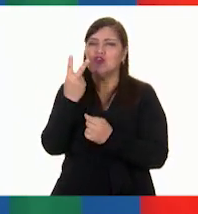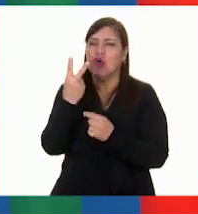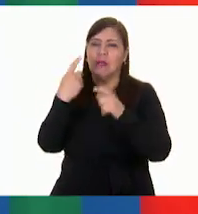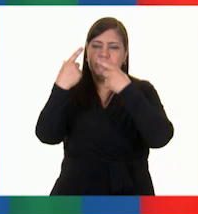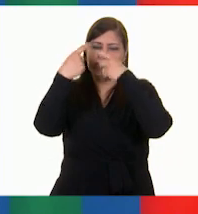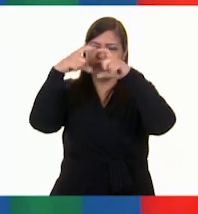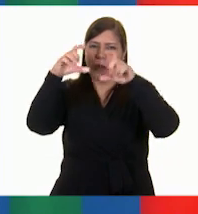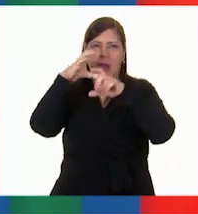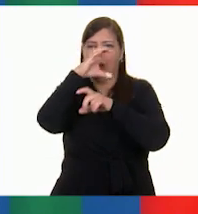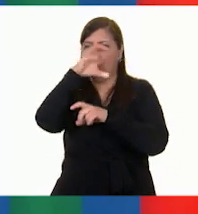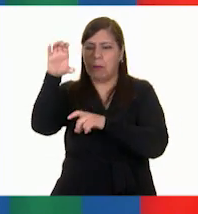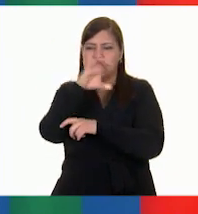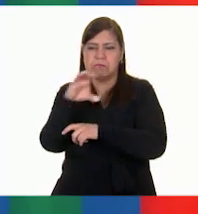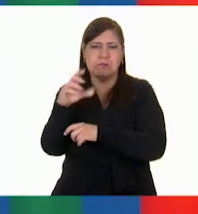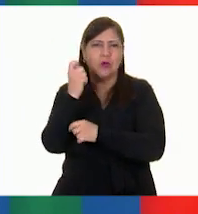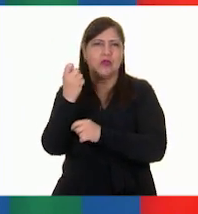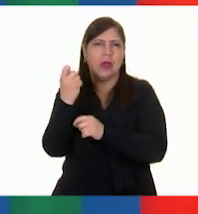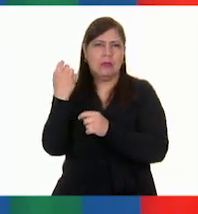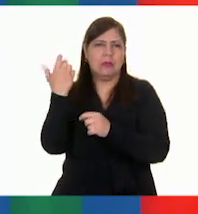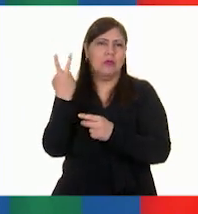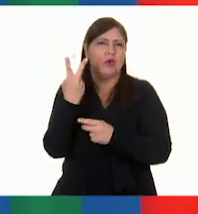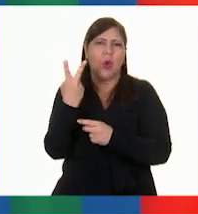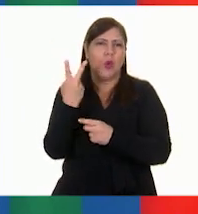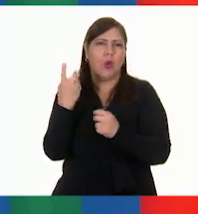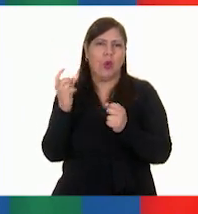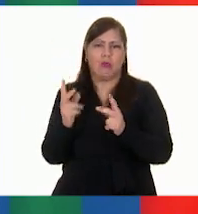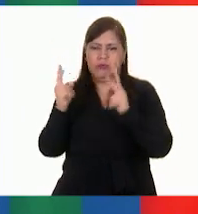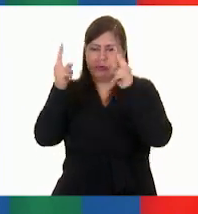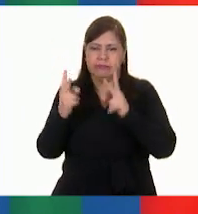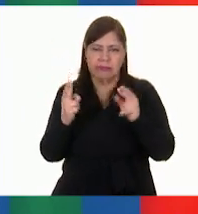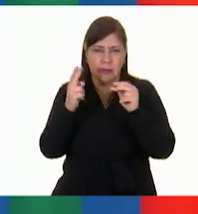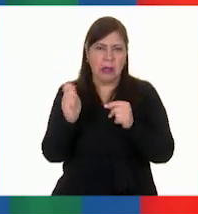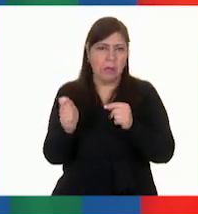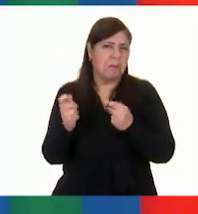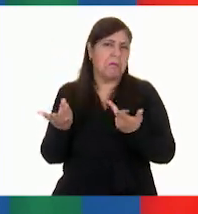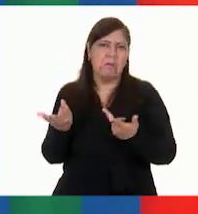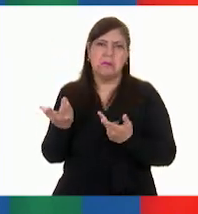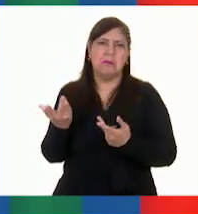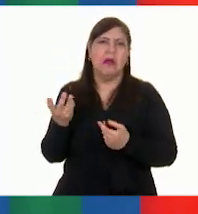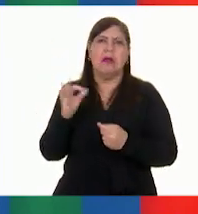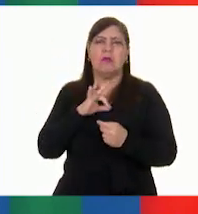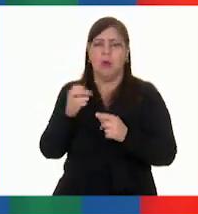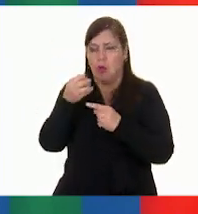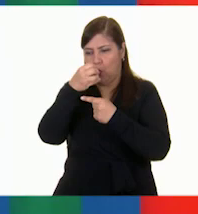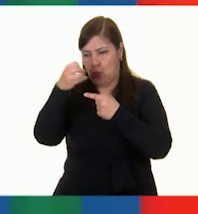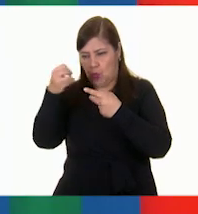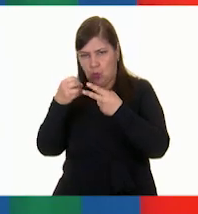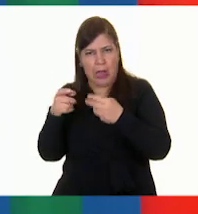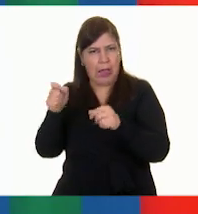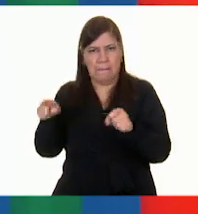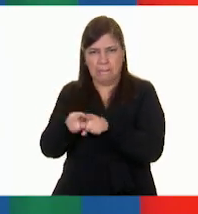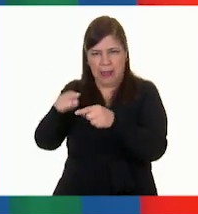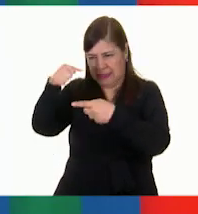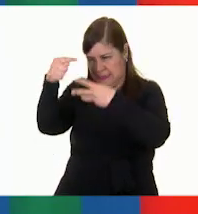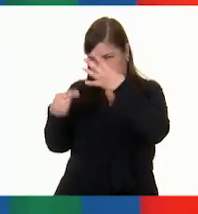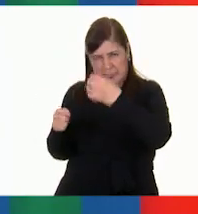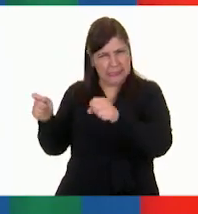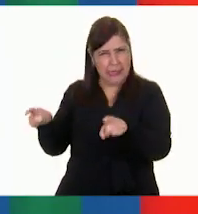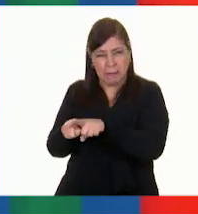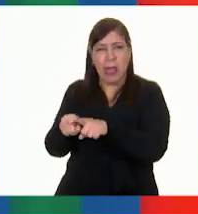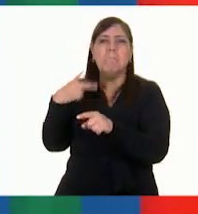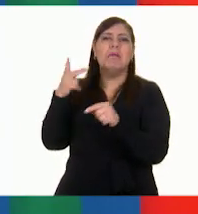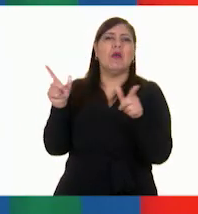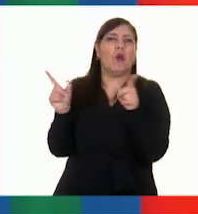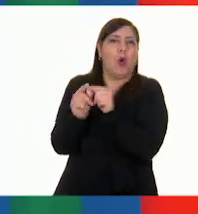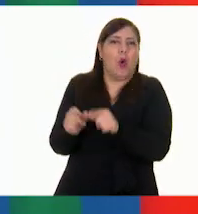párrafos a lo mejor, y en esos 2 párrafos se respeta la estructura que vimos en la sesión de hoy.